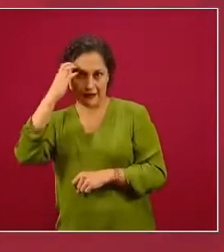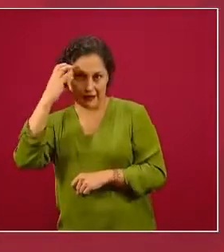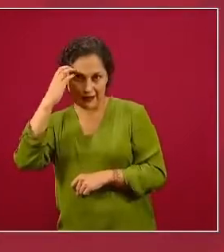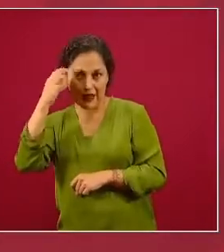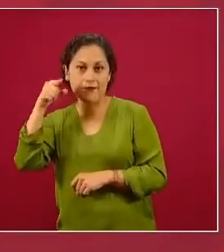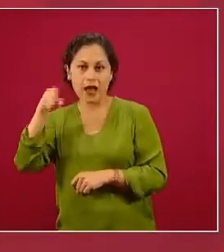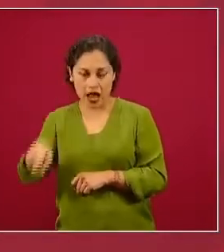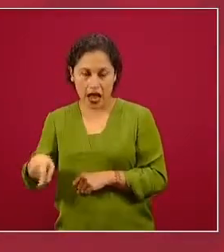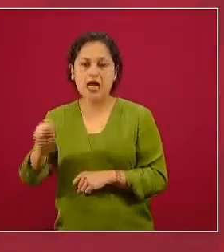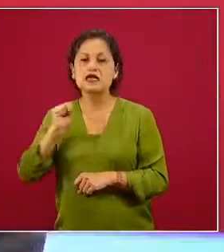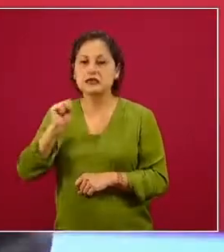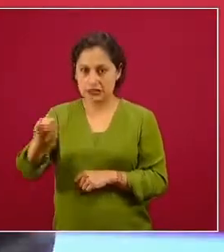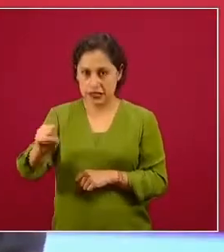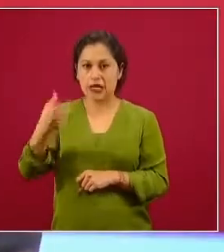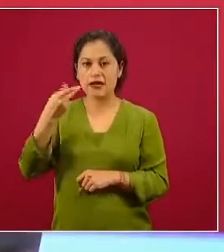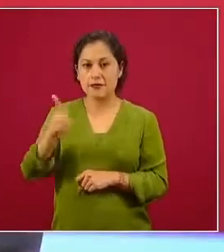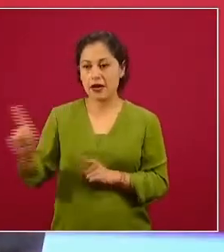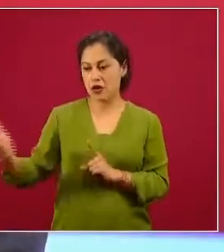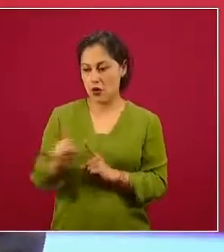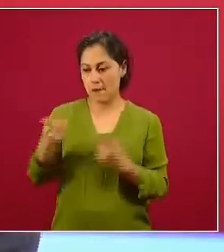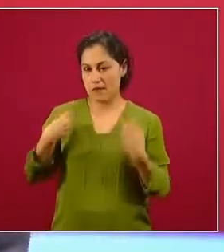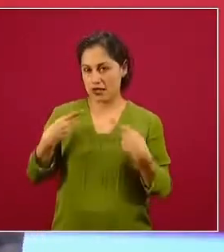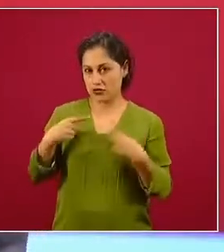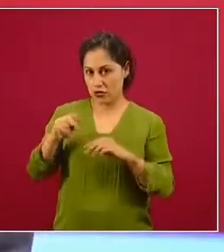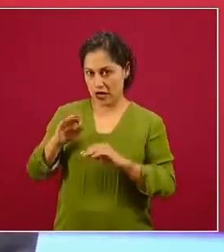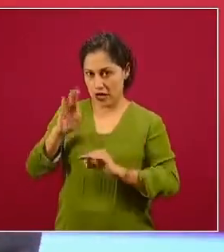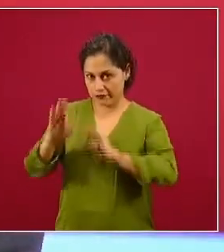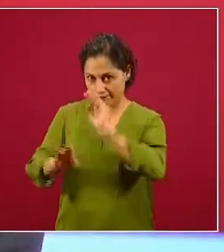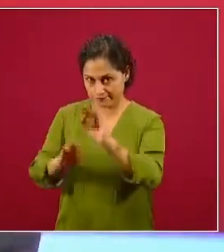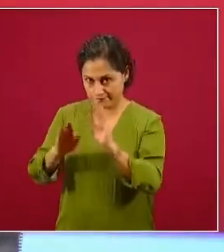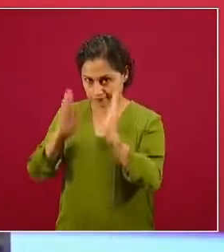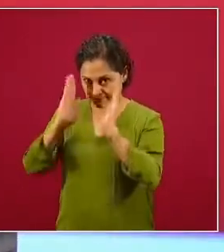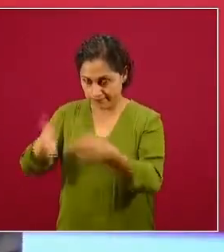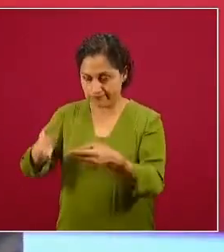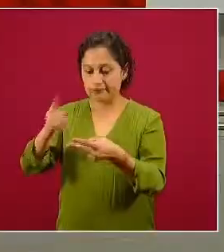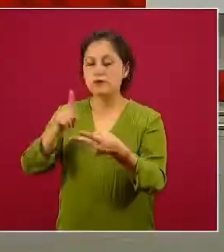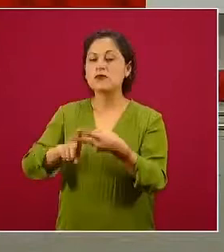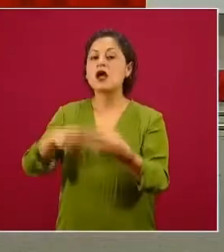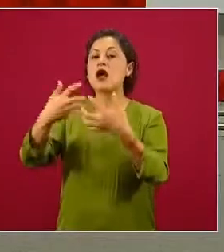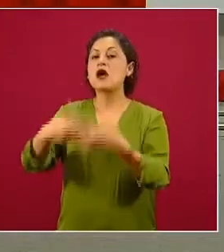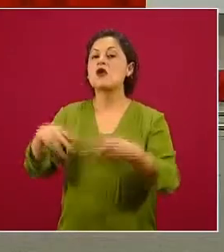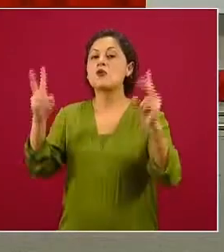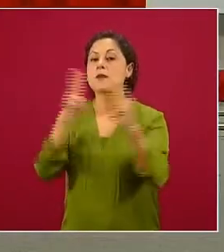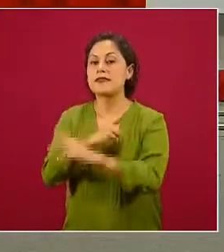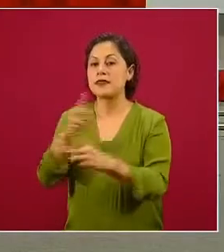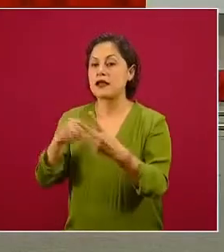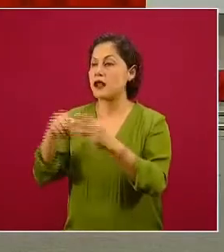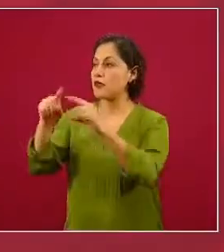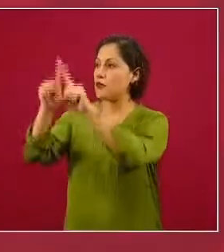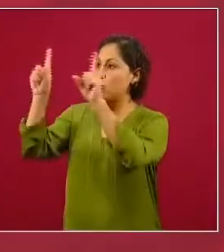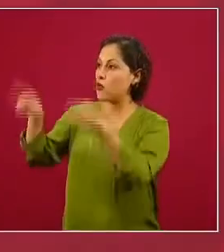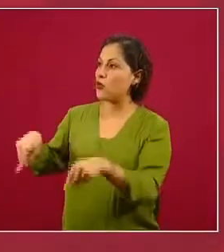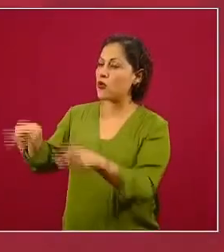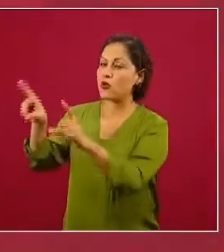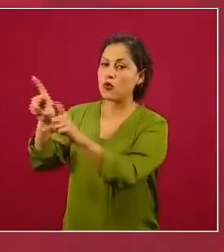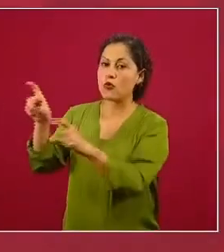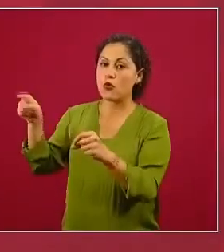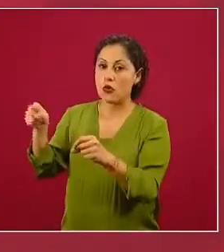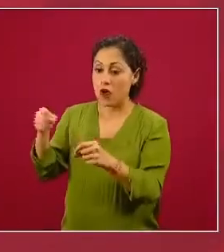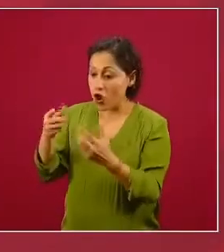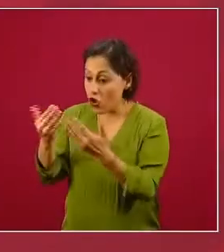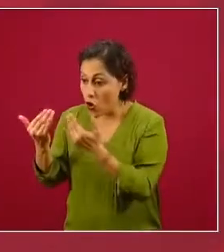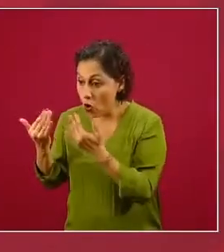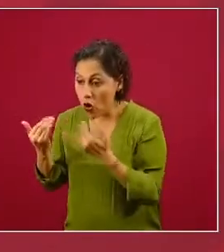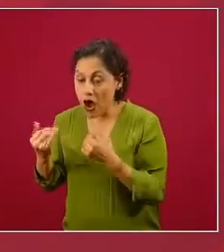el personal que la atiende, está el ventilador, está el monitor. Si no está todo eso, no es una cama IRAG para personas críticamente